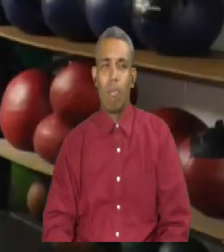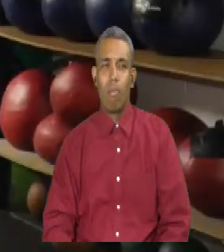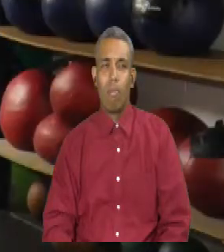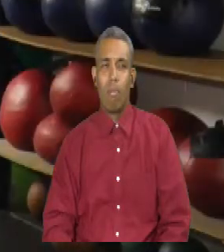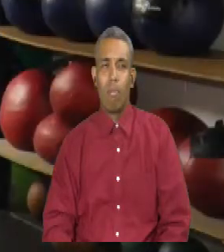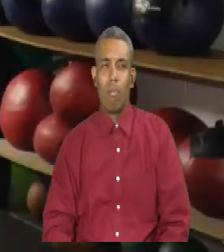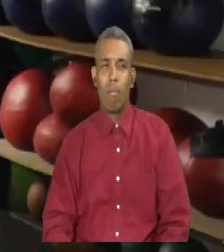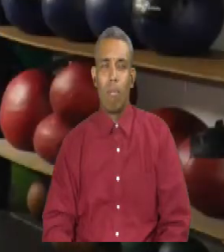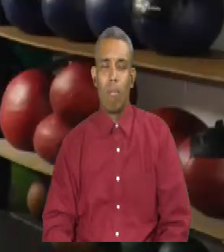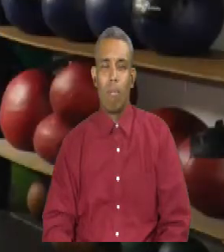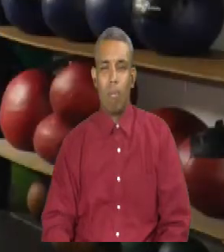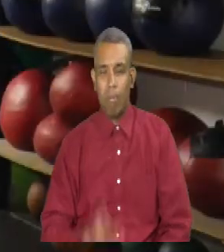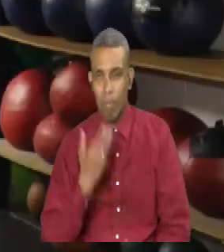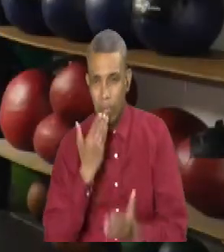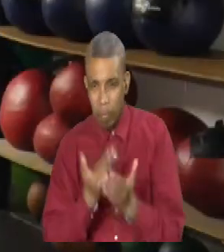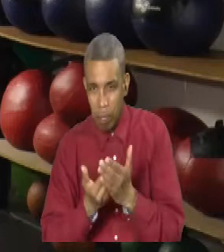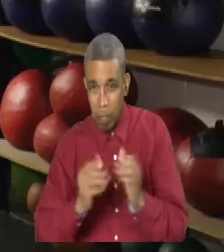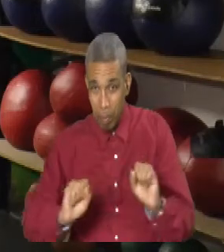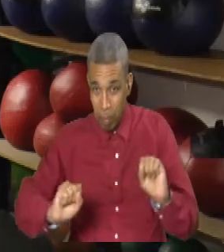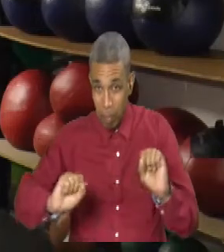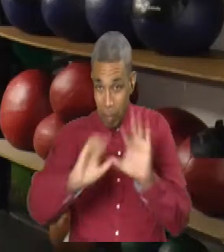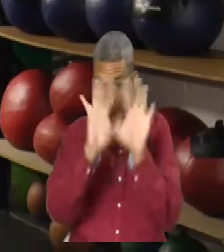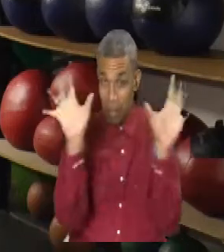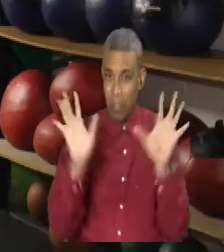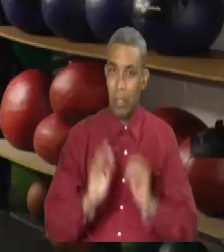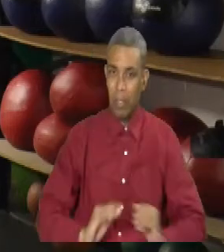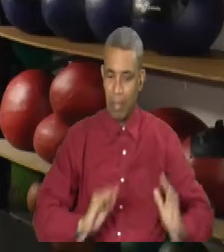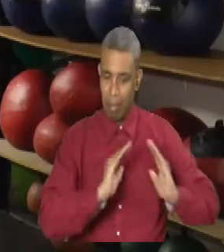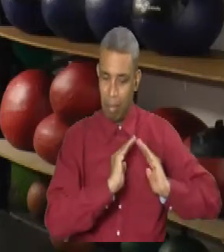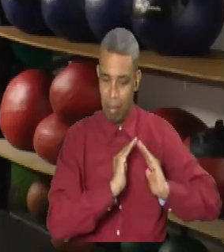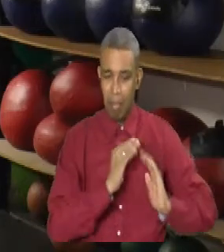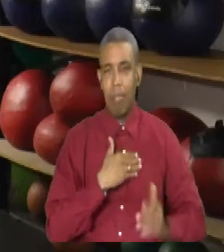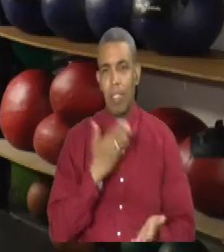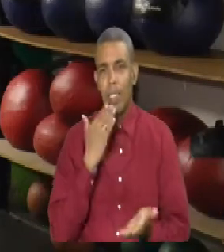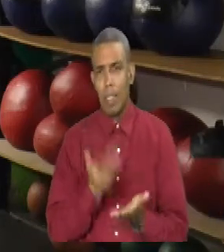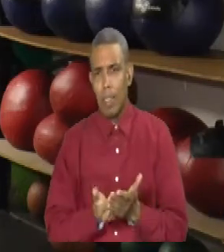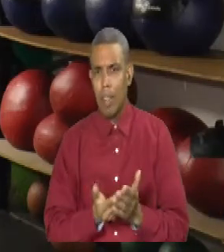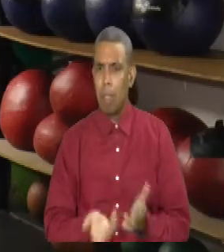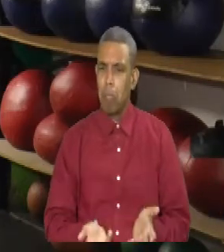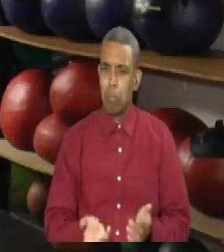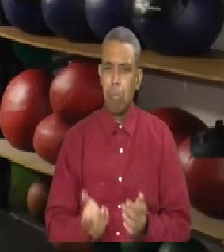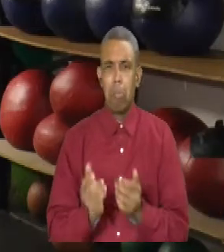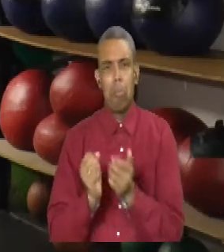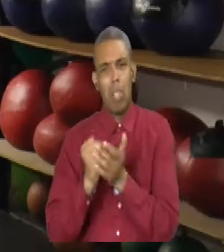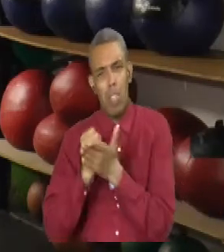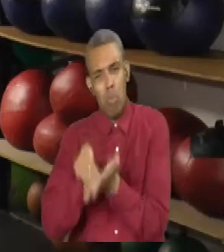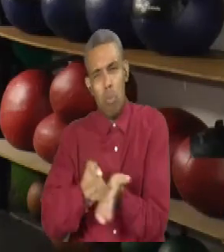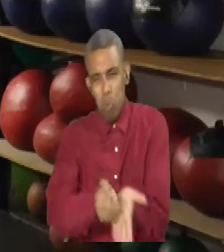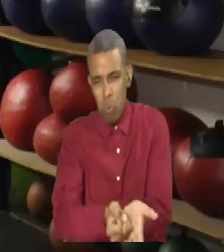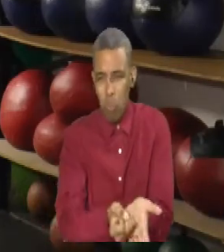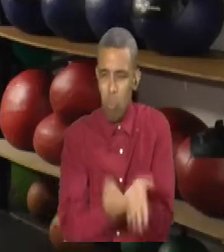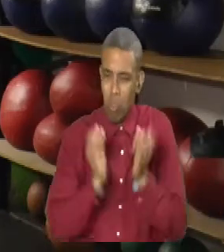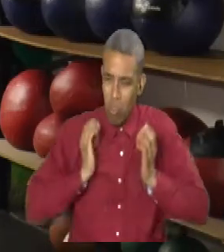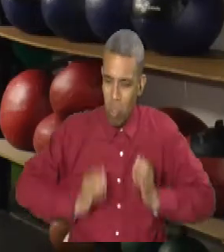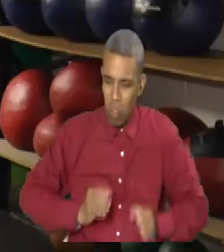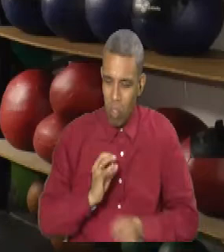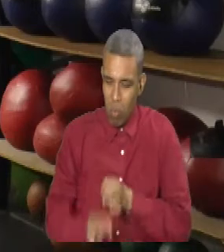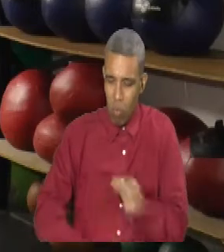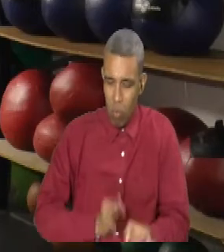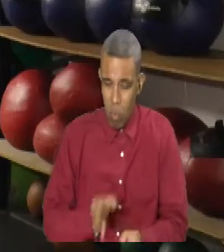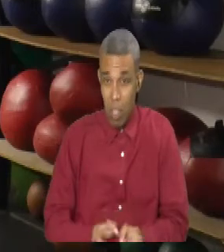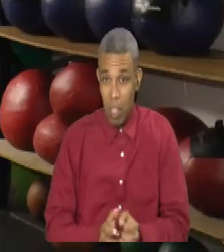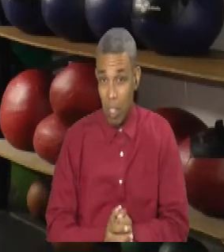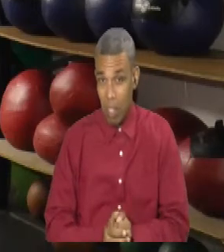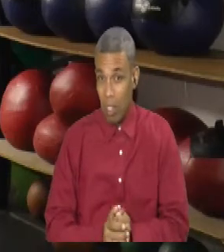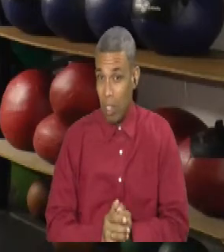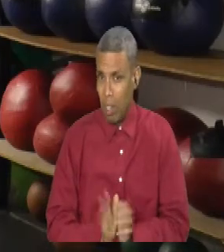Queridos televidentes de en casa, este gran programa que les habla mucho de la actividad física, de cuidarse, el mejorar su estilo de